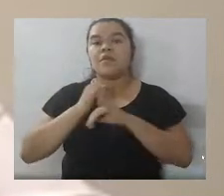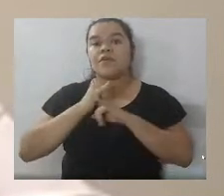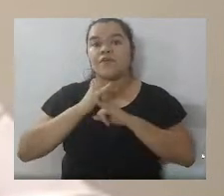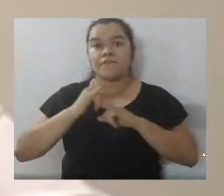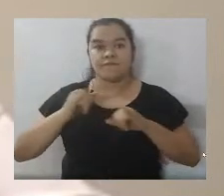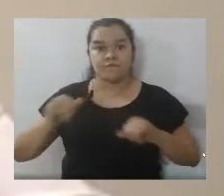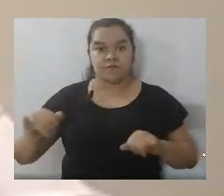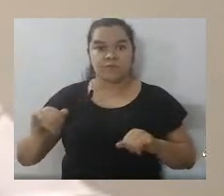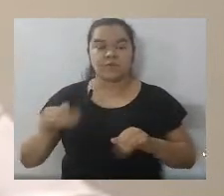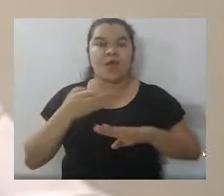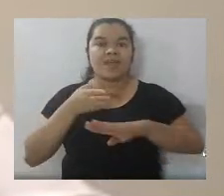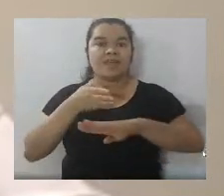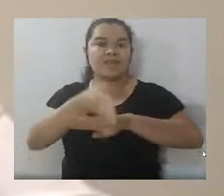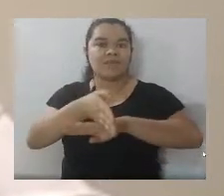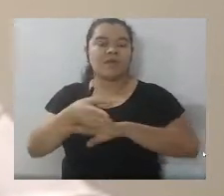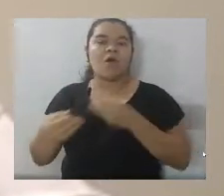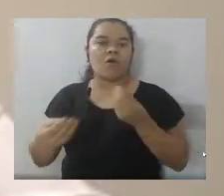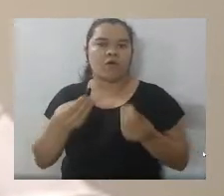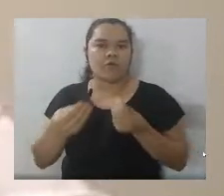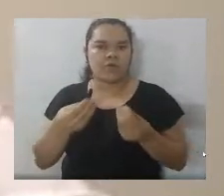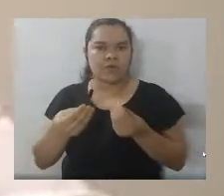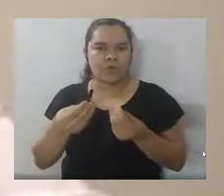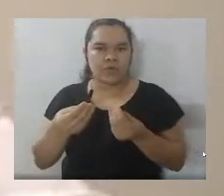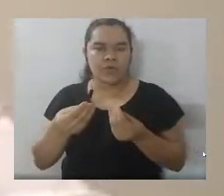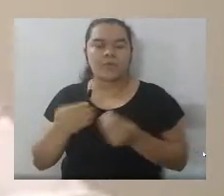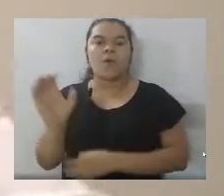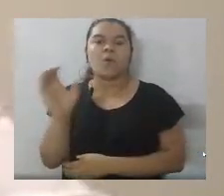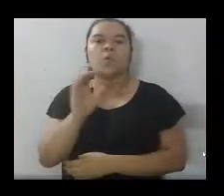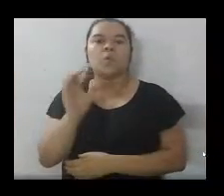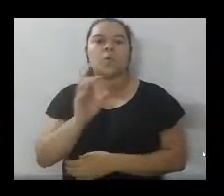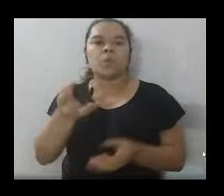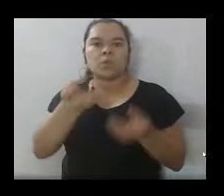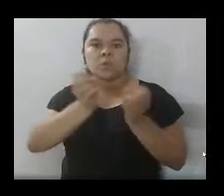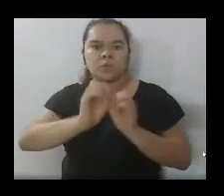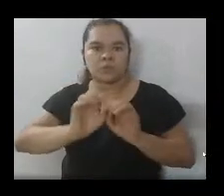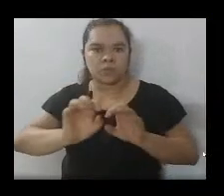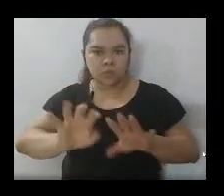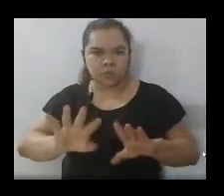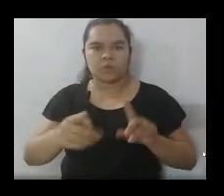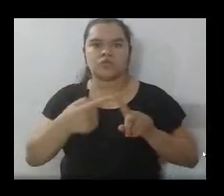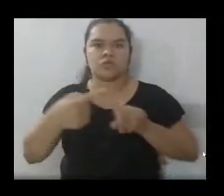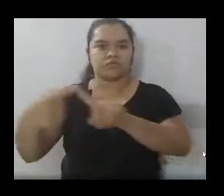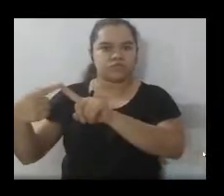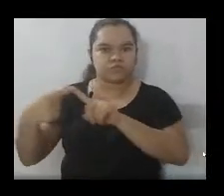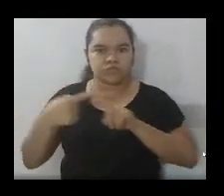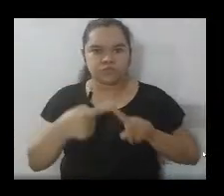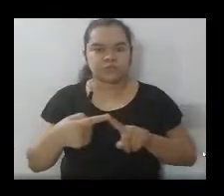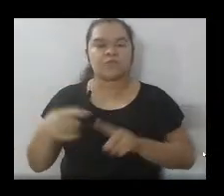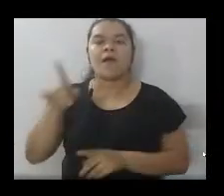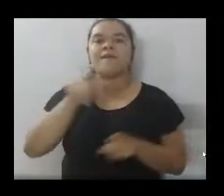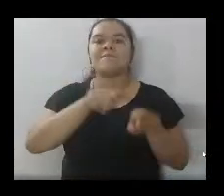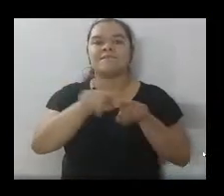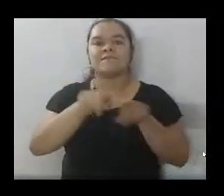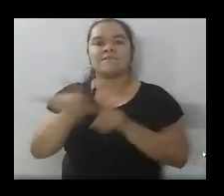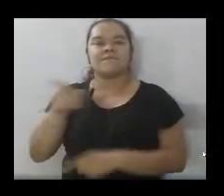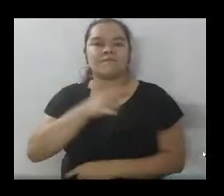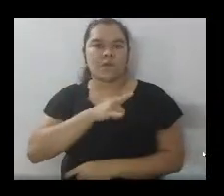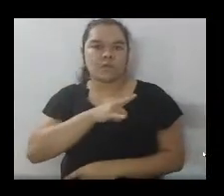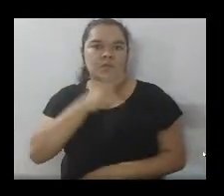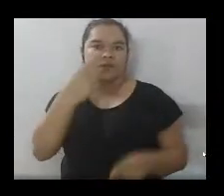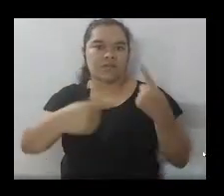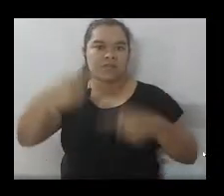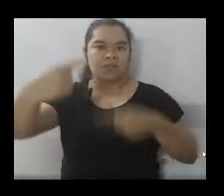la modalidad de ingreso, los cursos de ambientación, articulación, nivelación que ofrecen las distintas facultades.